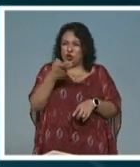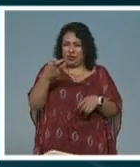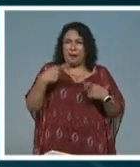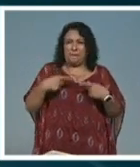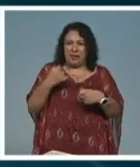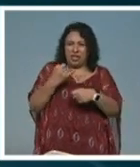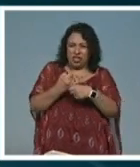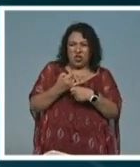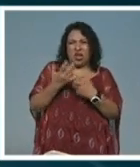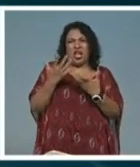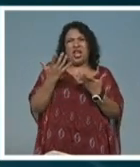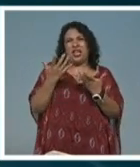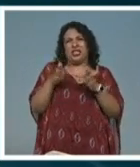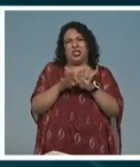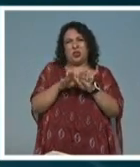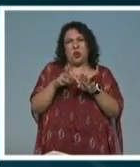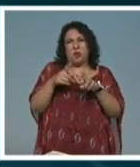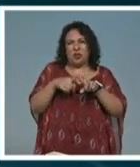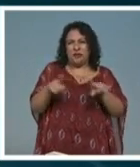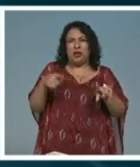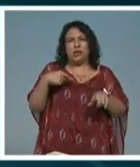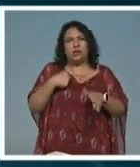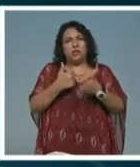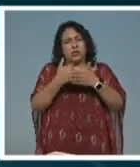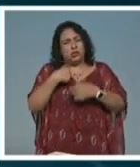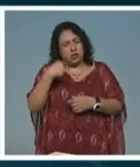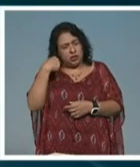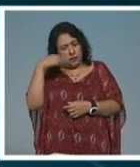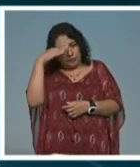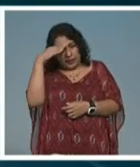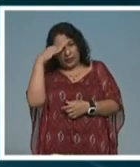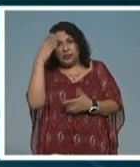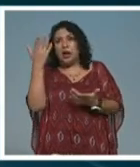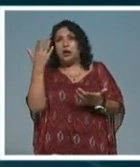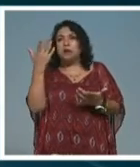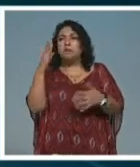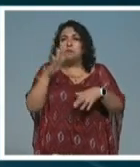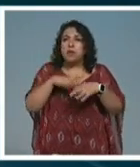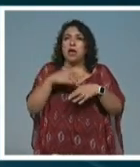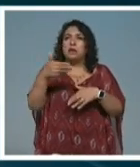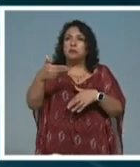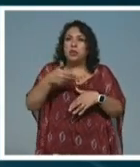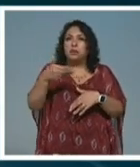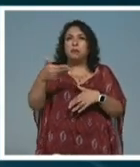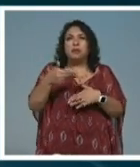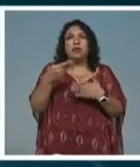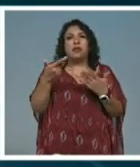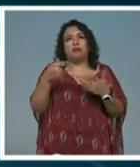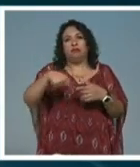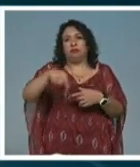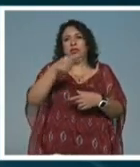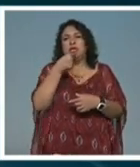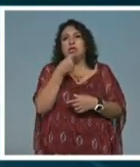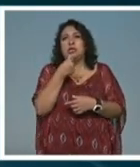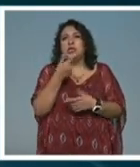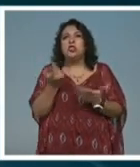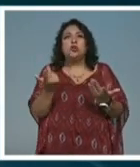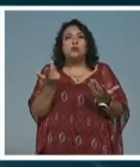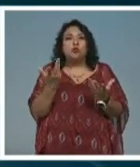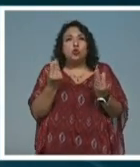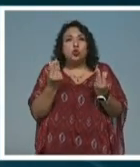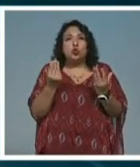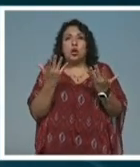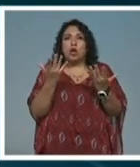personajes que son medio retorcidos, que los hacen pensar y que son más demandantes, ¿no? Para todos estos chavitos que pues están muy,